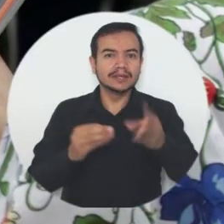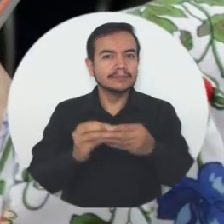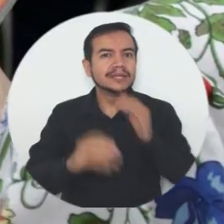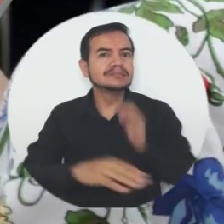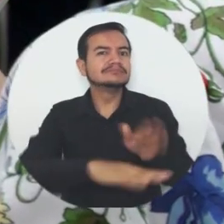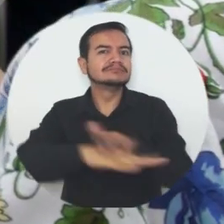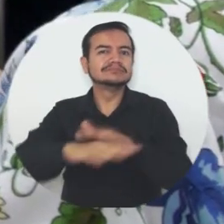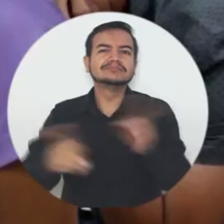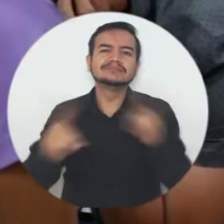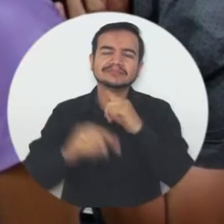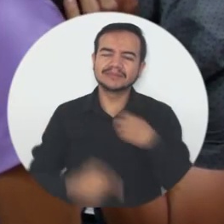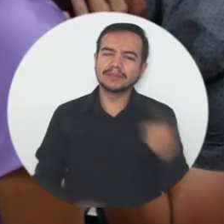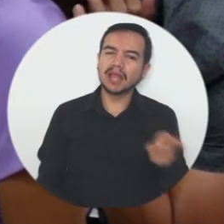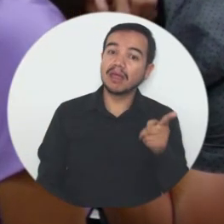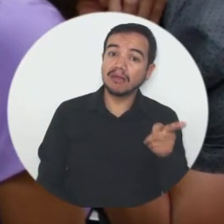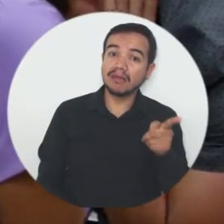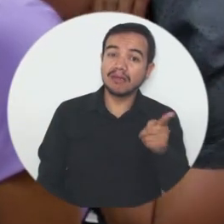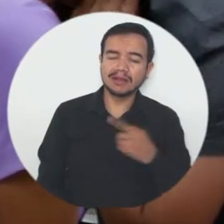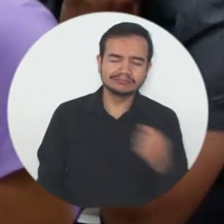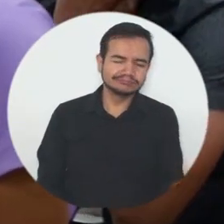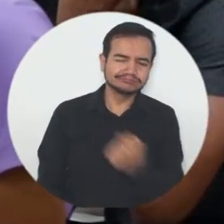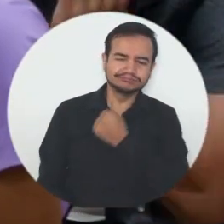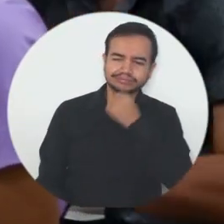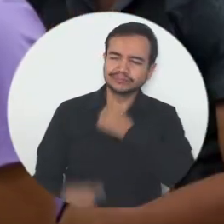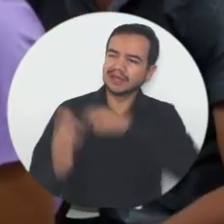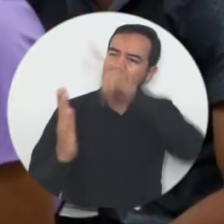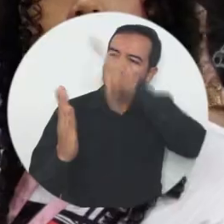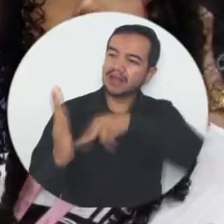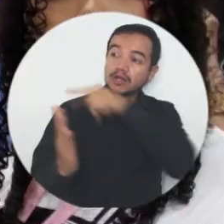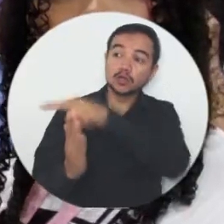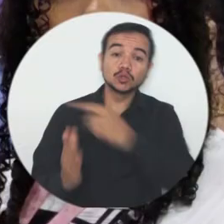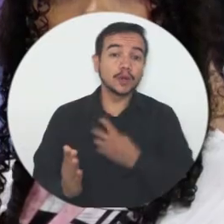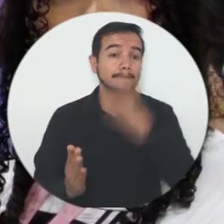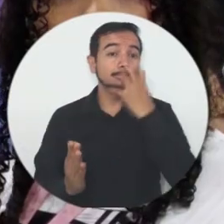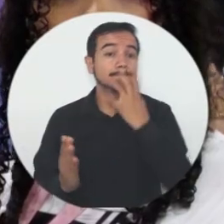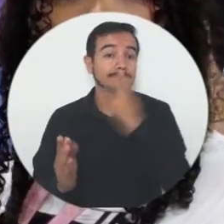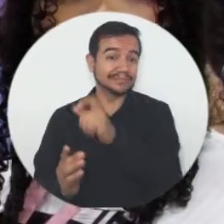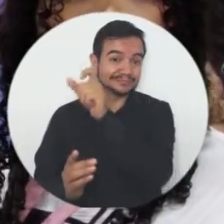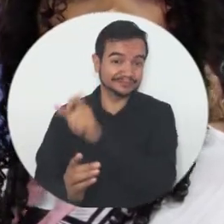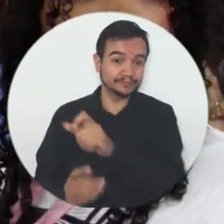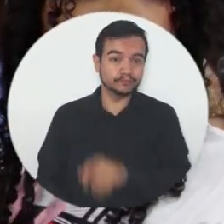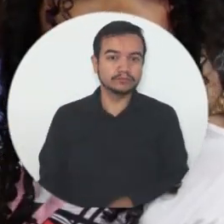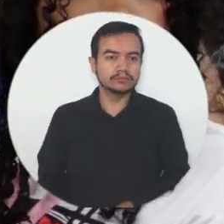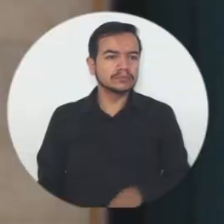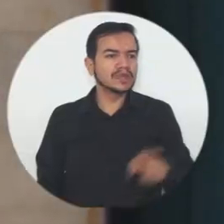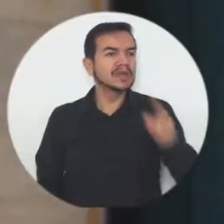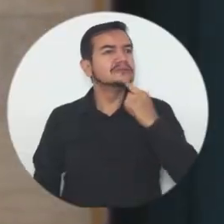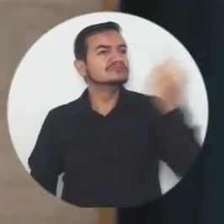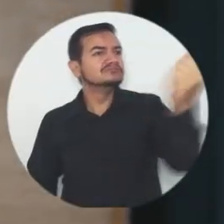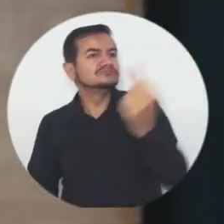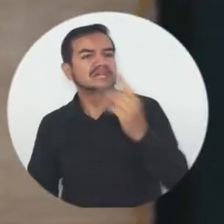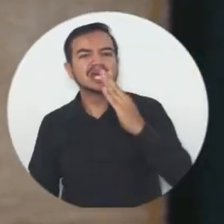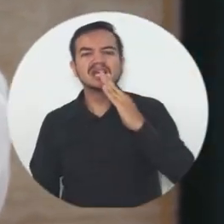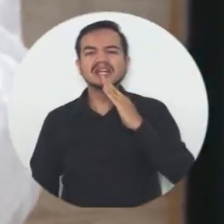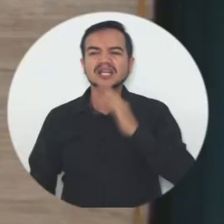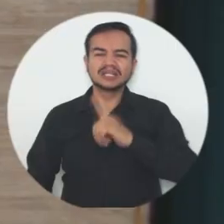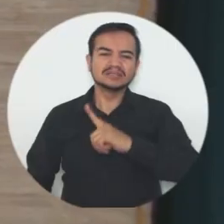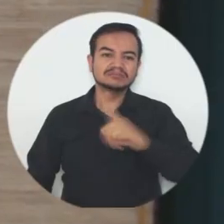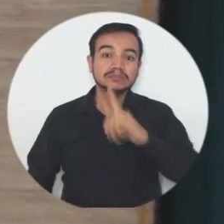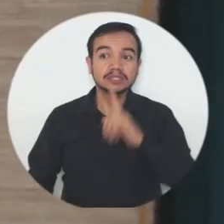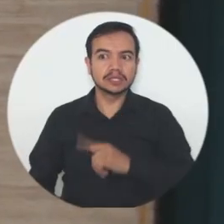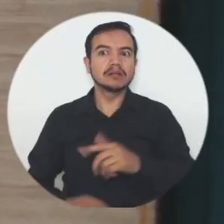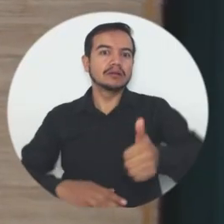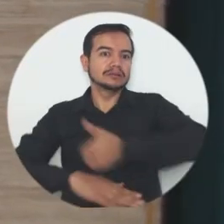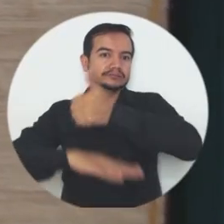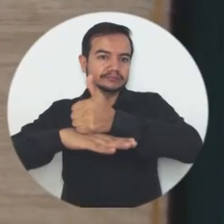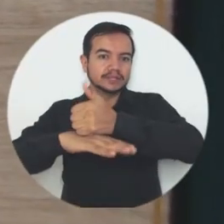para referirse a la influencia y su pasión por la lectura del Nobel de Literatura, Gabriel García Márquez. La visita de Ordine fue